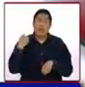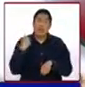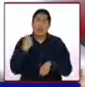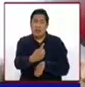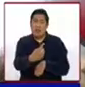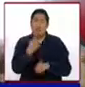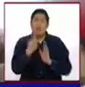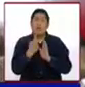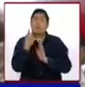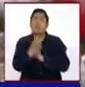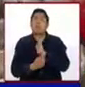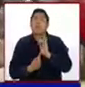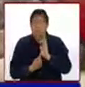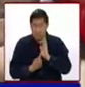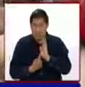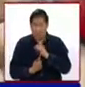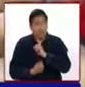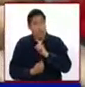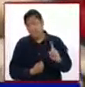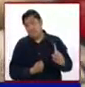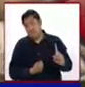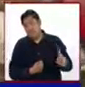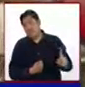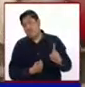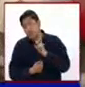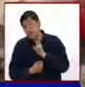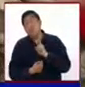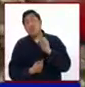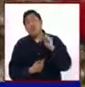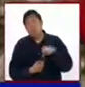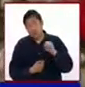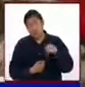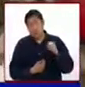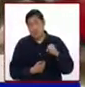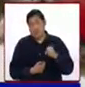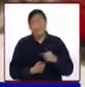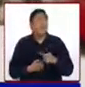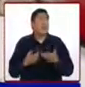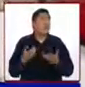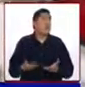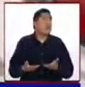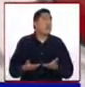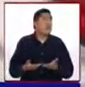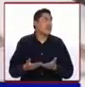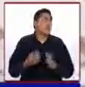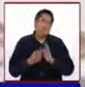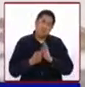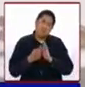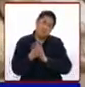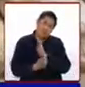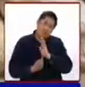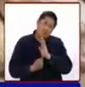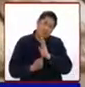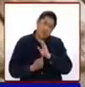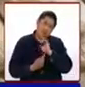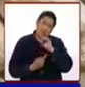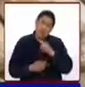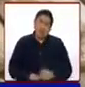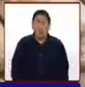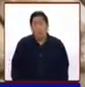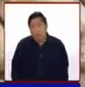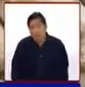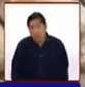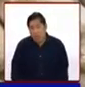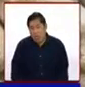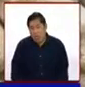a traer? Media hora. ¿Media hora de ida, media hora de vuelta? Sí. ¿Así? Sí, aquí llegamos en media hora. Después de